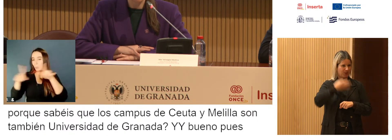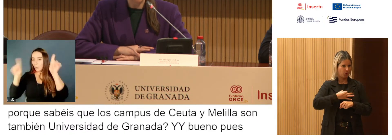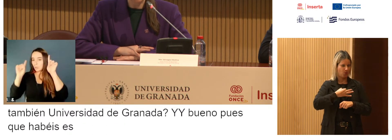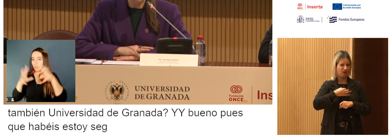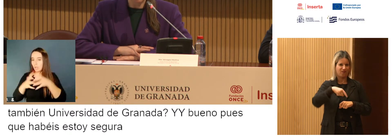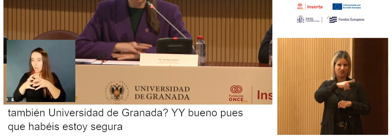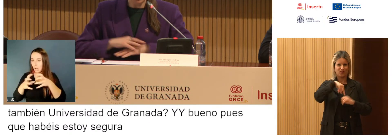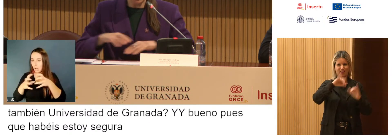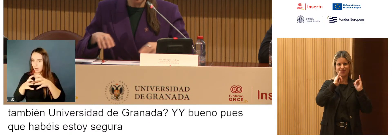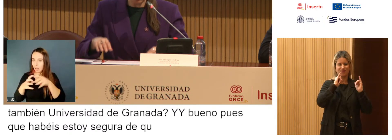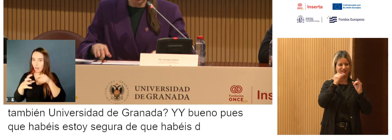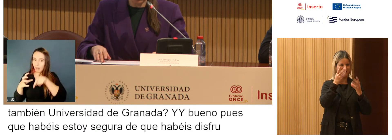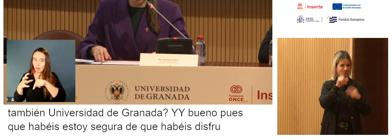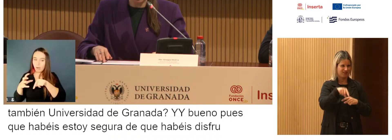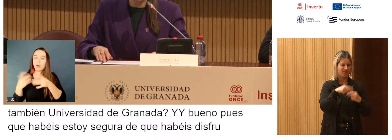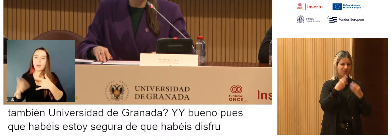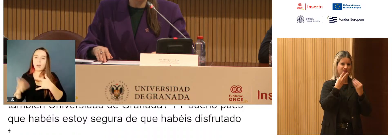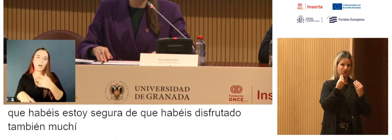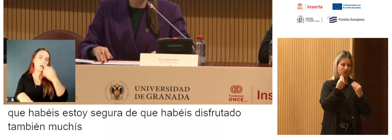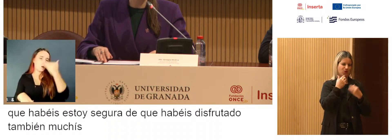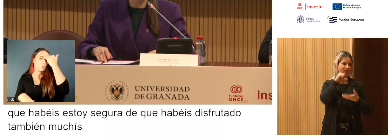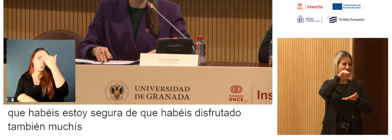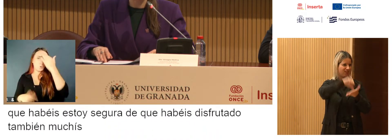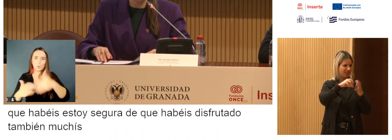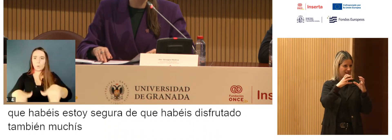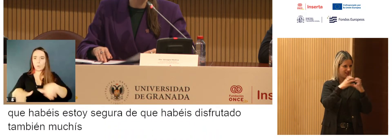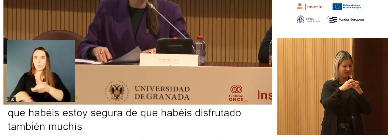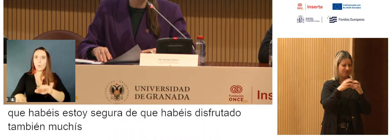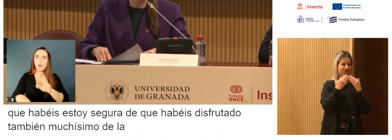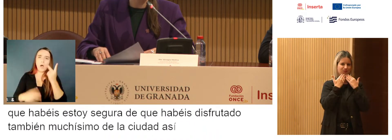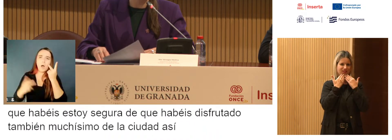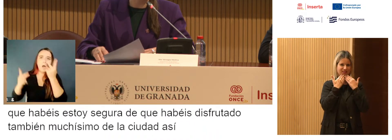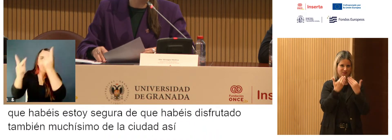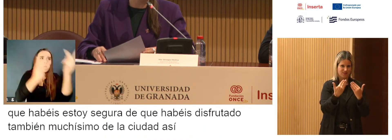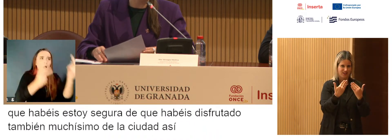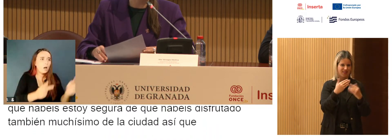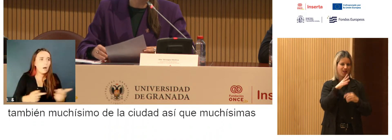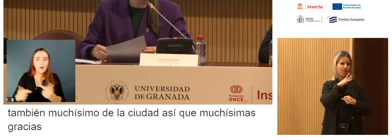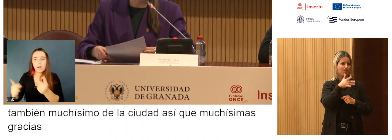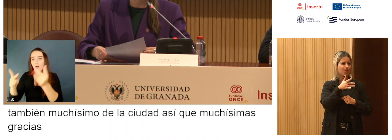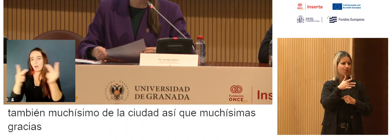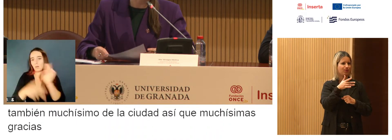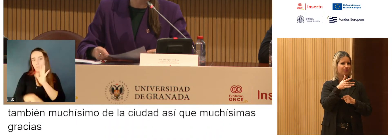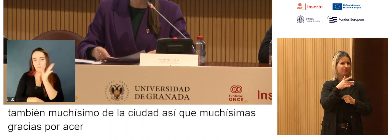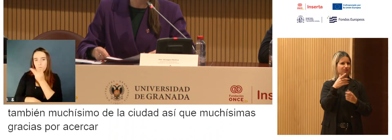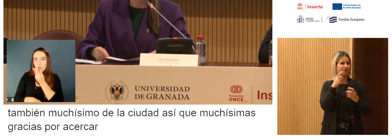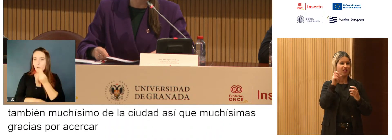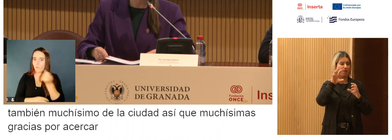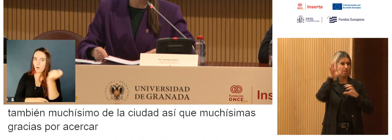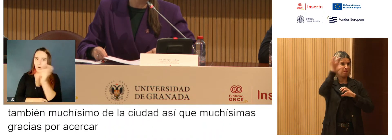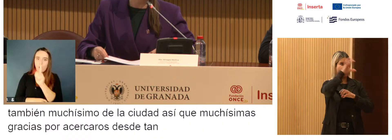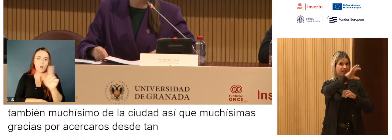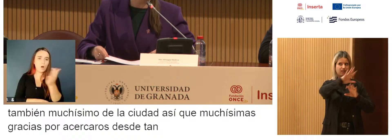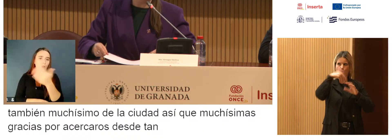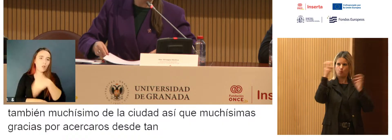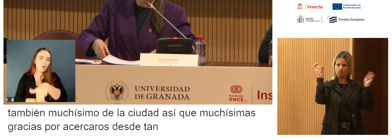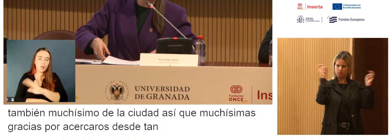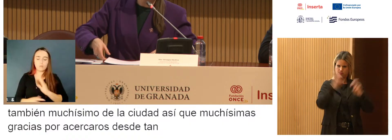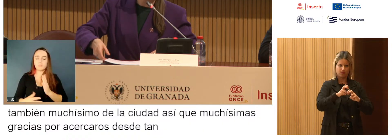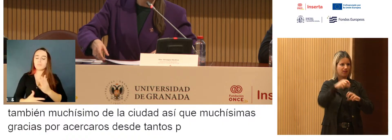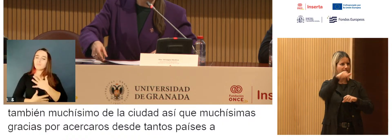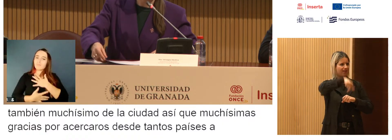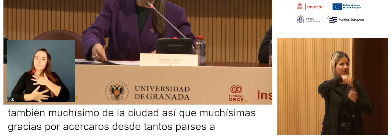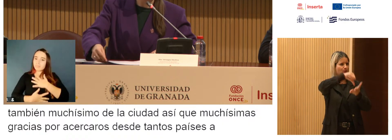habéis disfrutado también muchísimo de la ciudad, así que muchísimas gracias por acercaros desde tantos países a esta